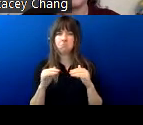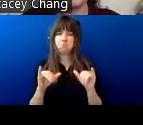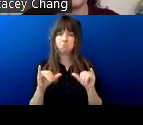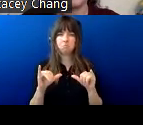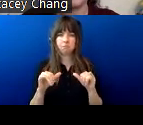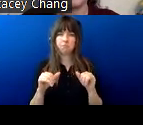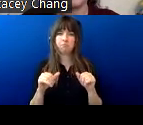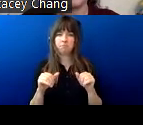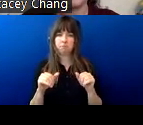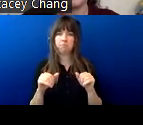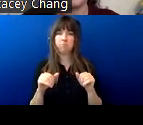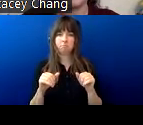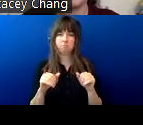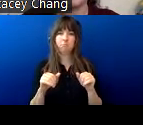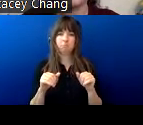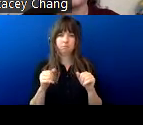parejo